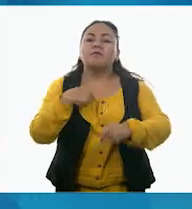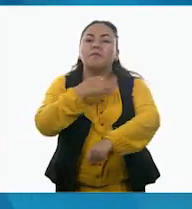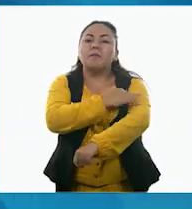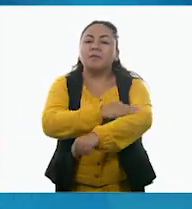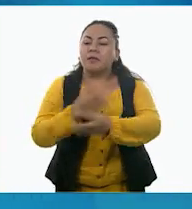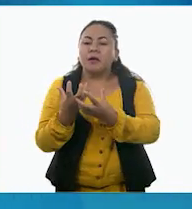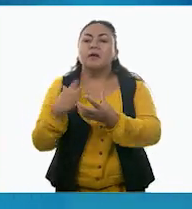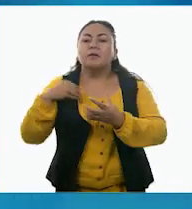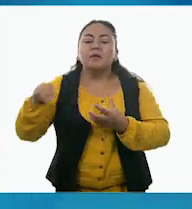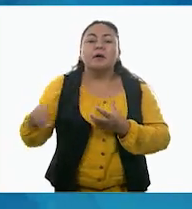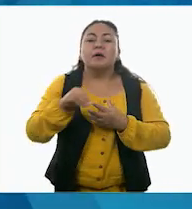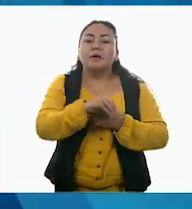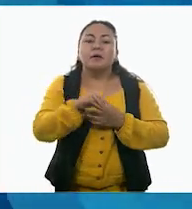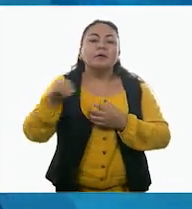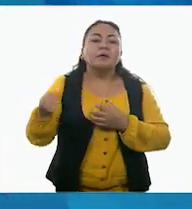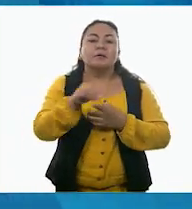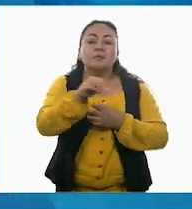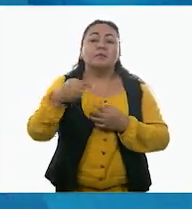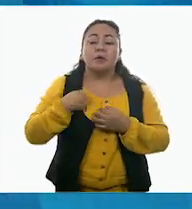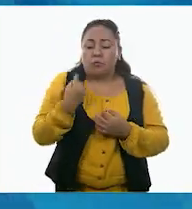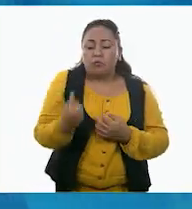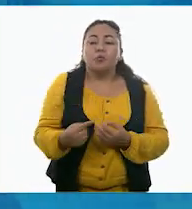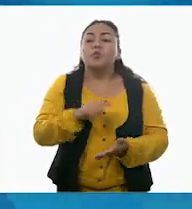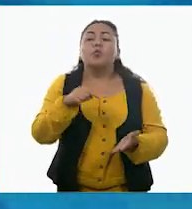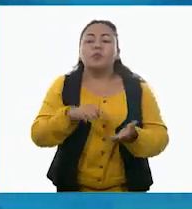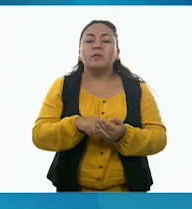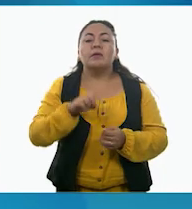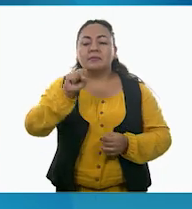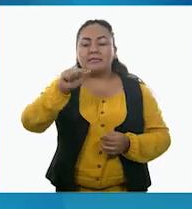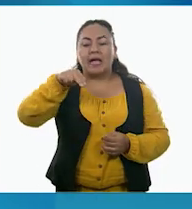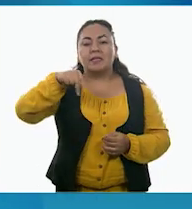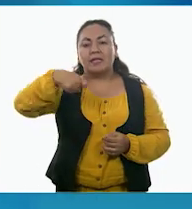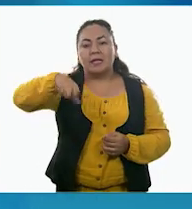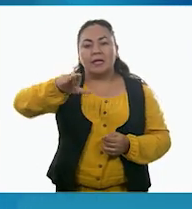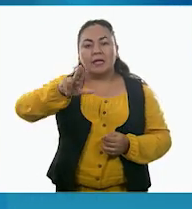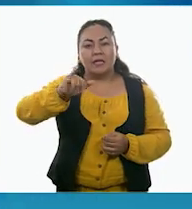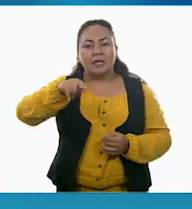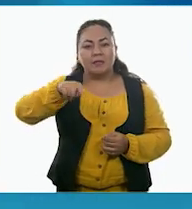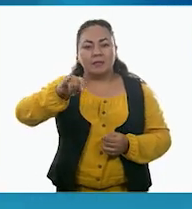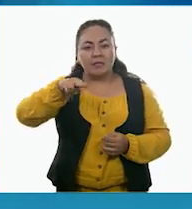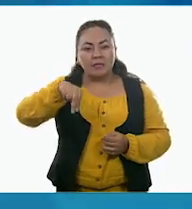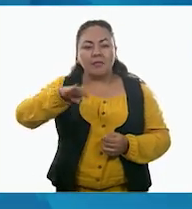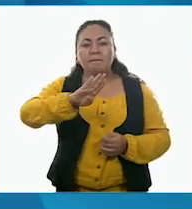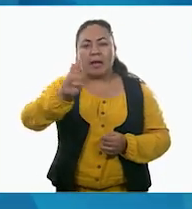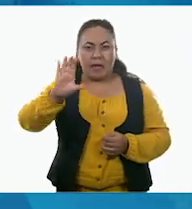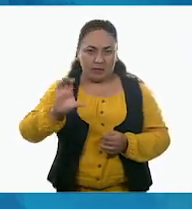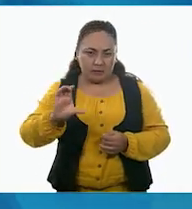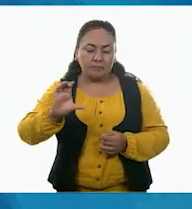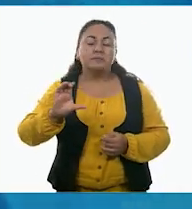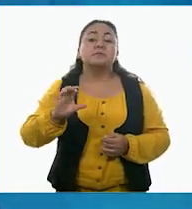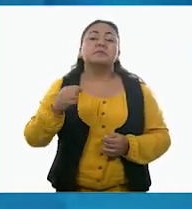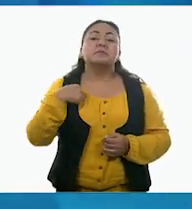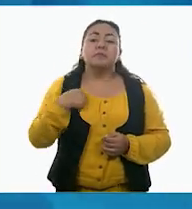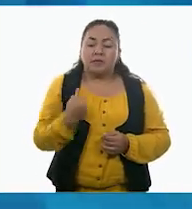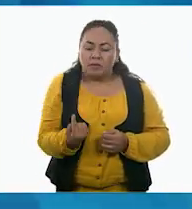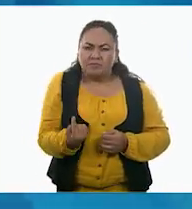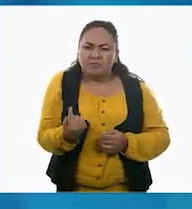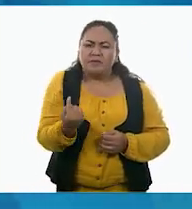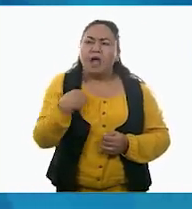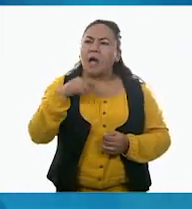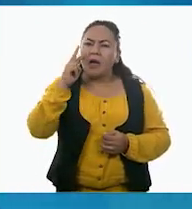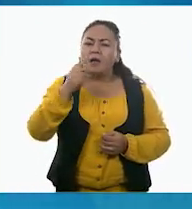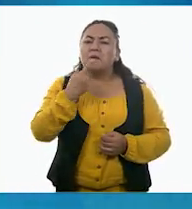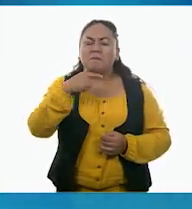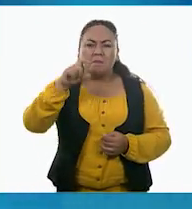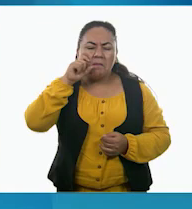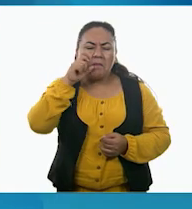migrante, jornalera migrante. Mi infancia fue allá, en San Quintín, Baja California. Y fue una infancia entre tomate,